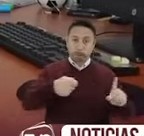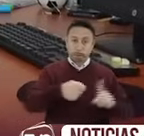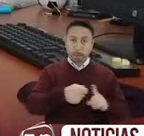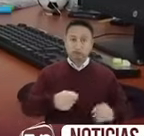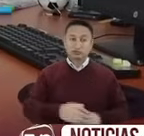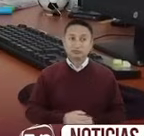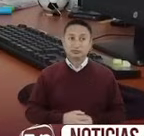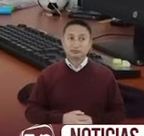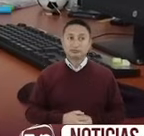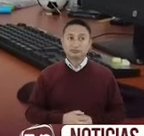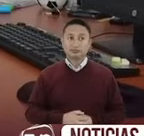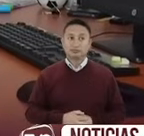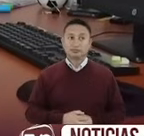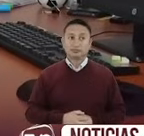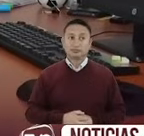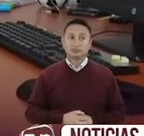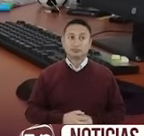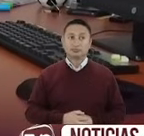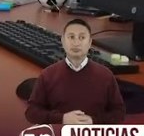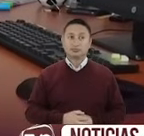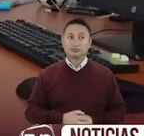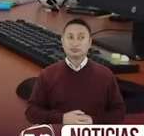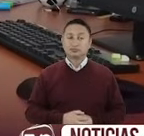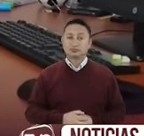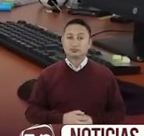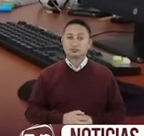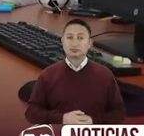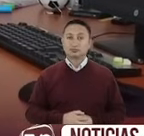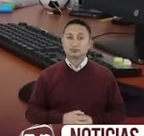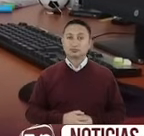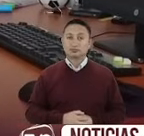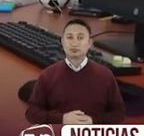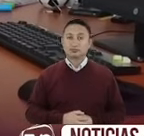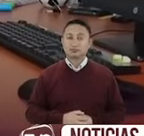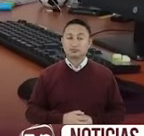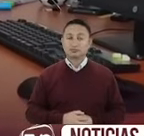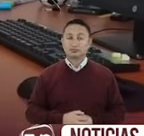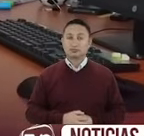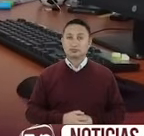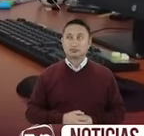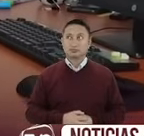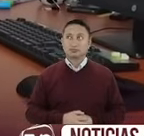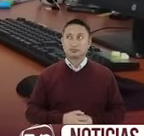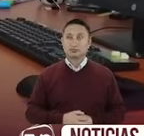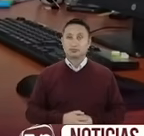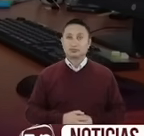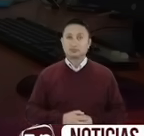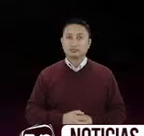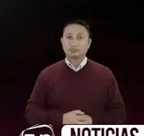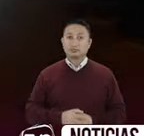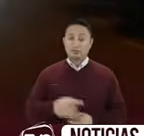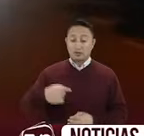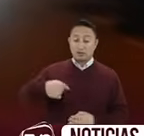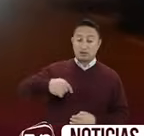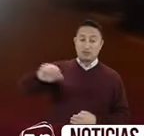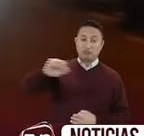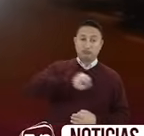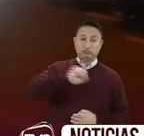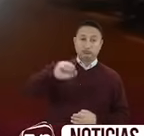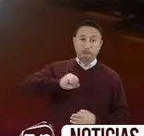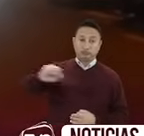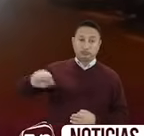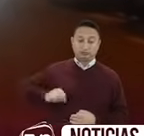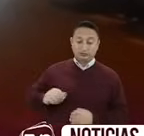por arma blanca en la región a la altura del tórax. La policía indica en su reporte que